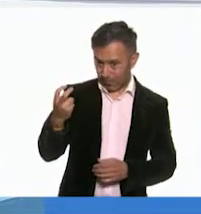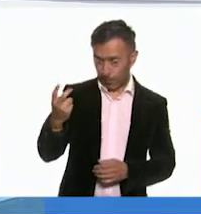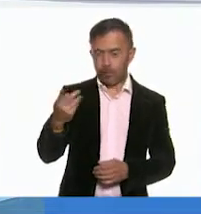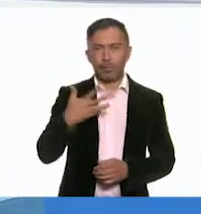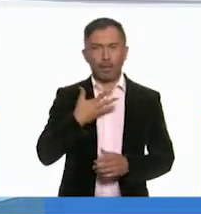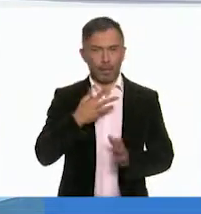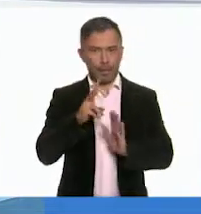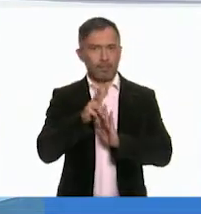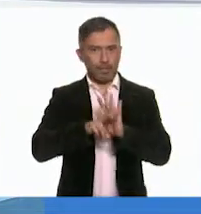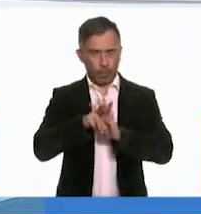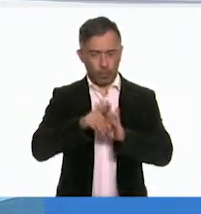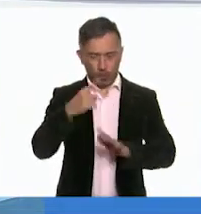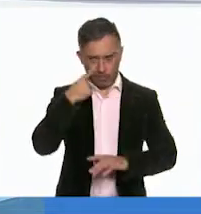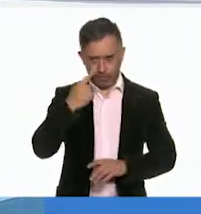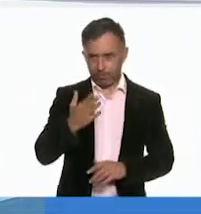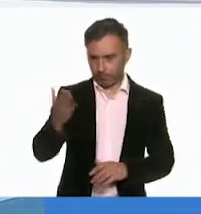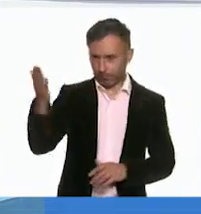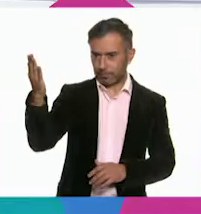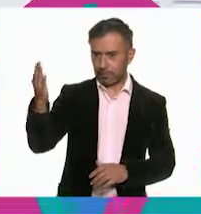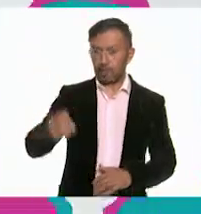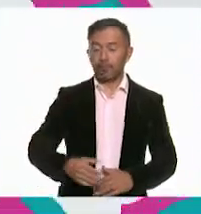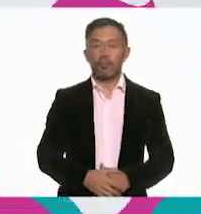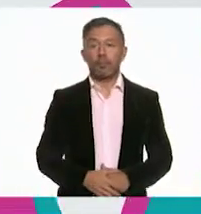video. ¿Qué te parece si vamos a verlo? Vamos a verlo.